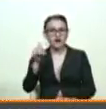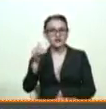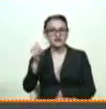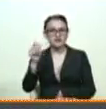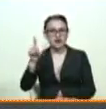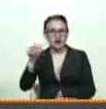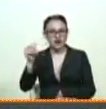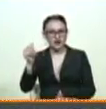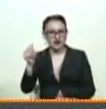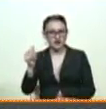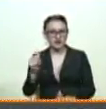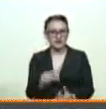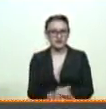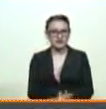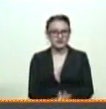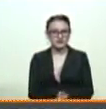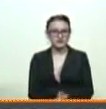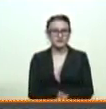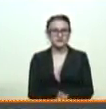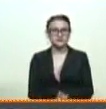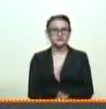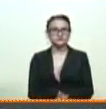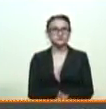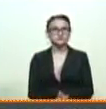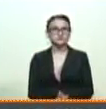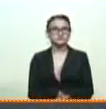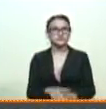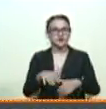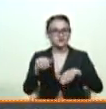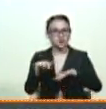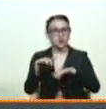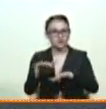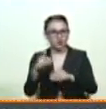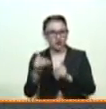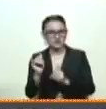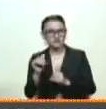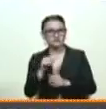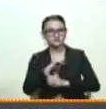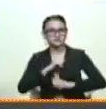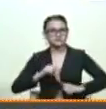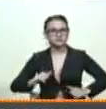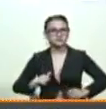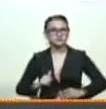Juan Pablo Ayala, aquí con sus tropas, con sus oficiales,